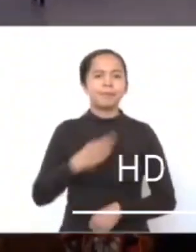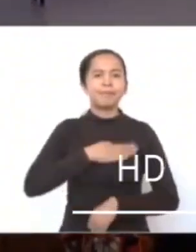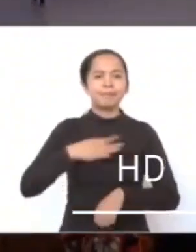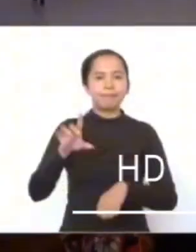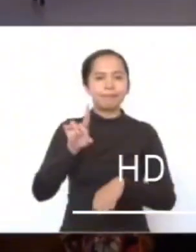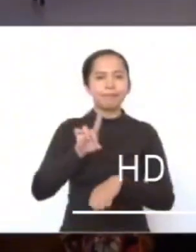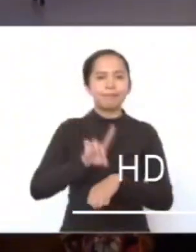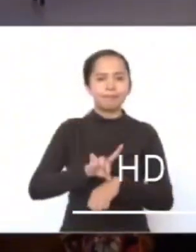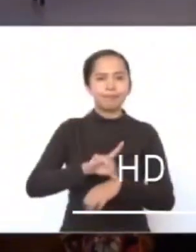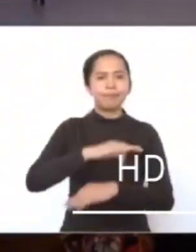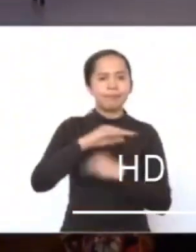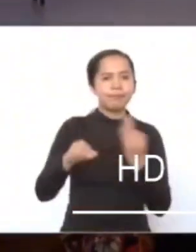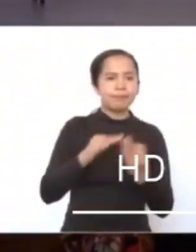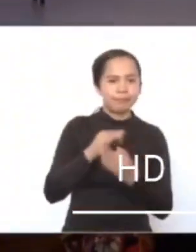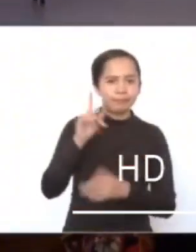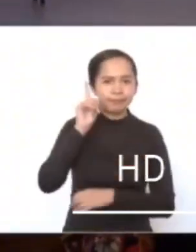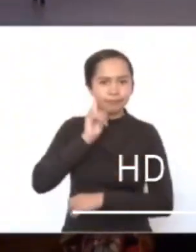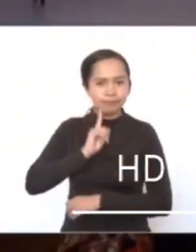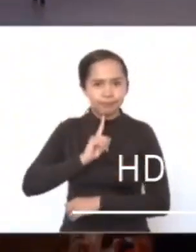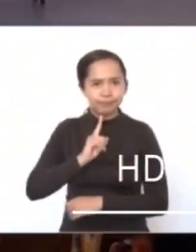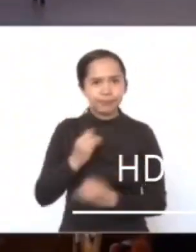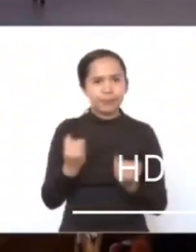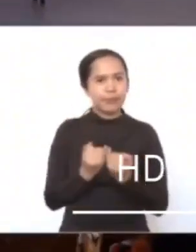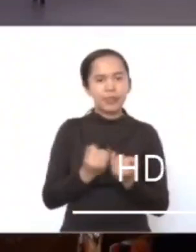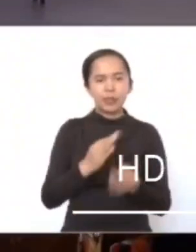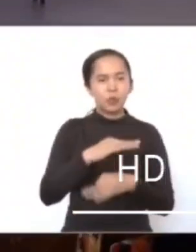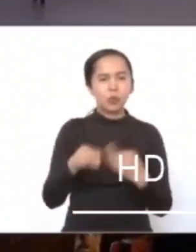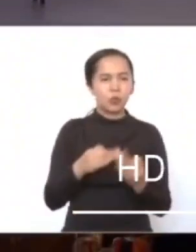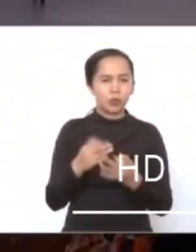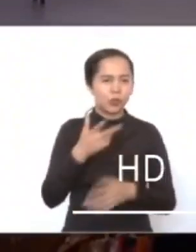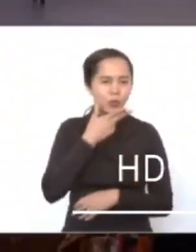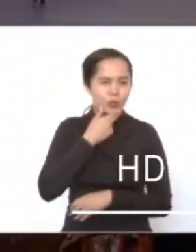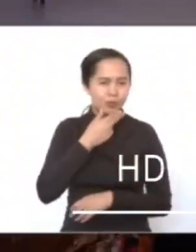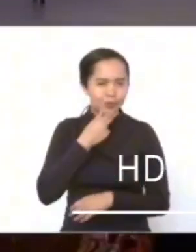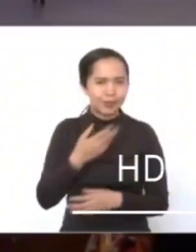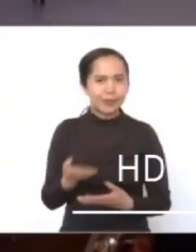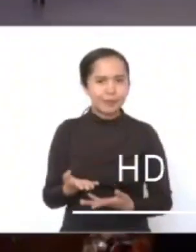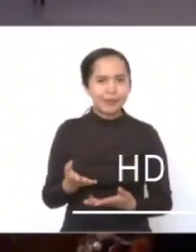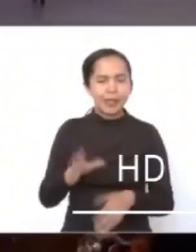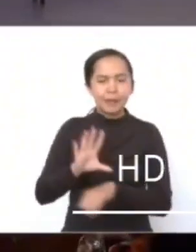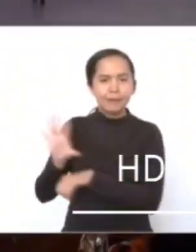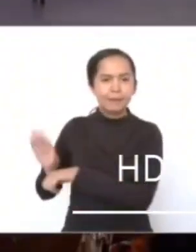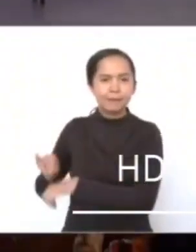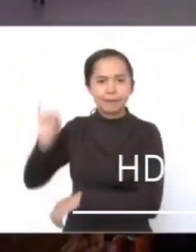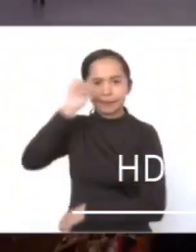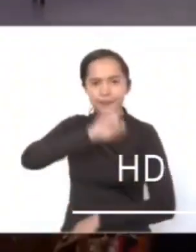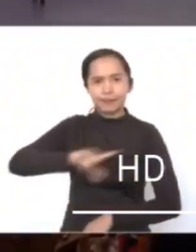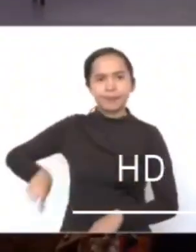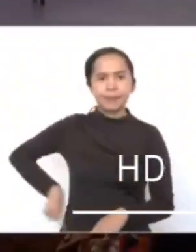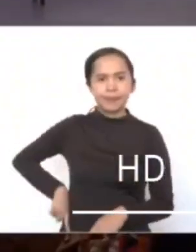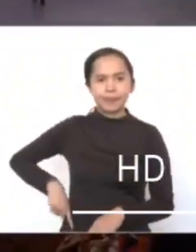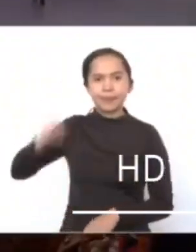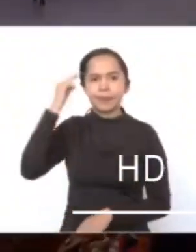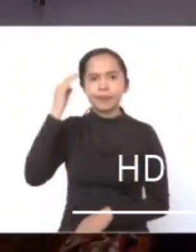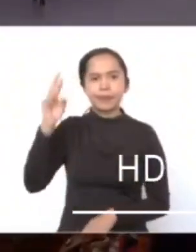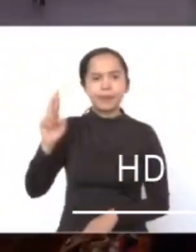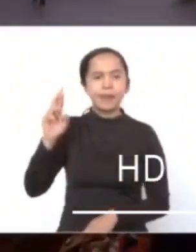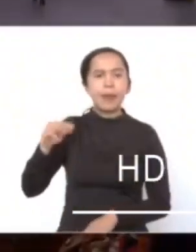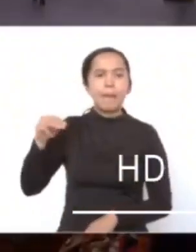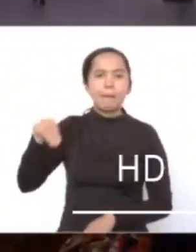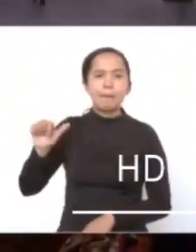Buenos días a todas, también a todos. Buenos días, con permiso, jefe de gobierno, maestro Martí